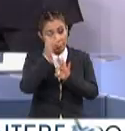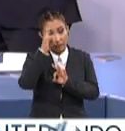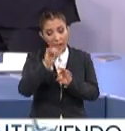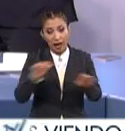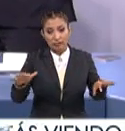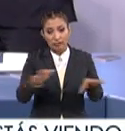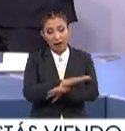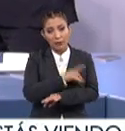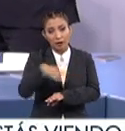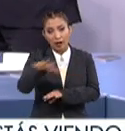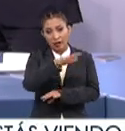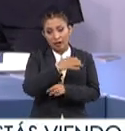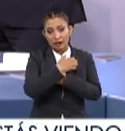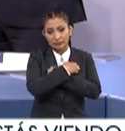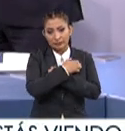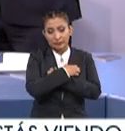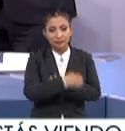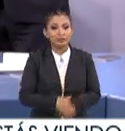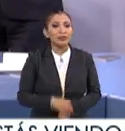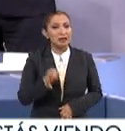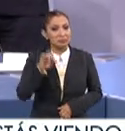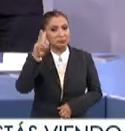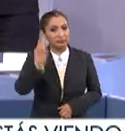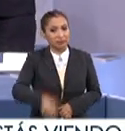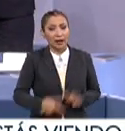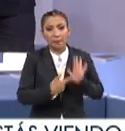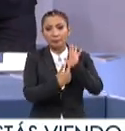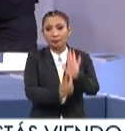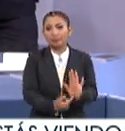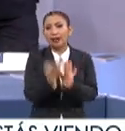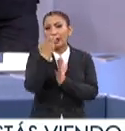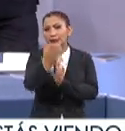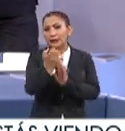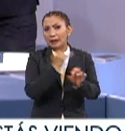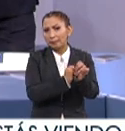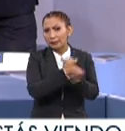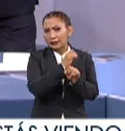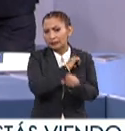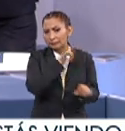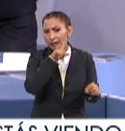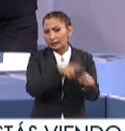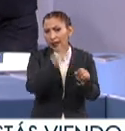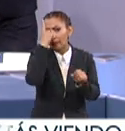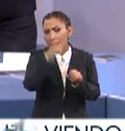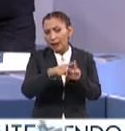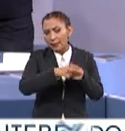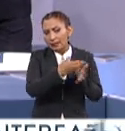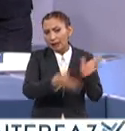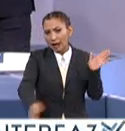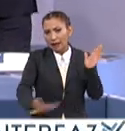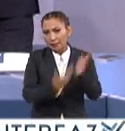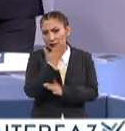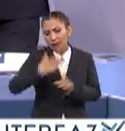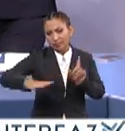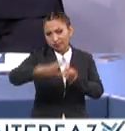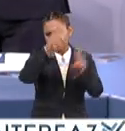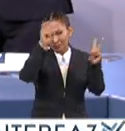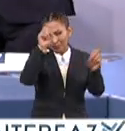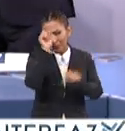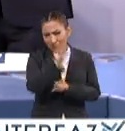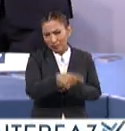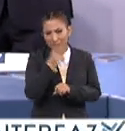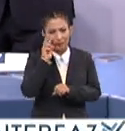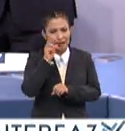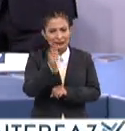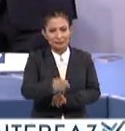la evolución del sector académico. Sin duda alguna, Ana Cris, presentamos este trabajo especial para arrancar esta mañana en este contexto.